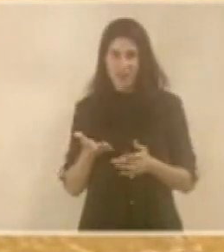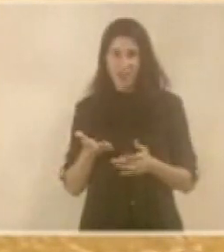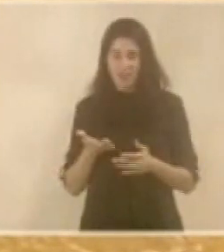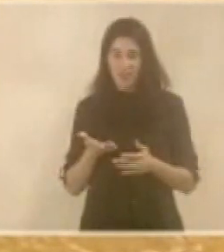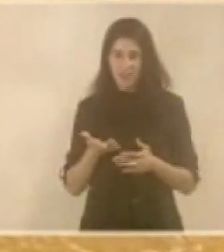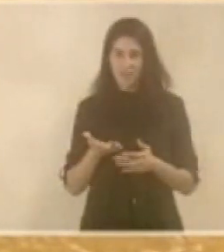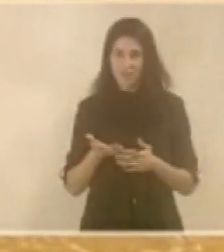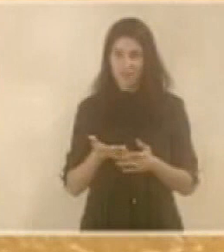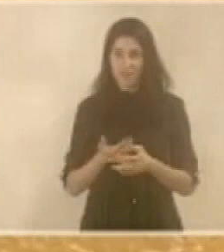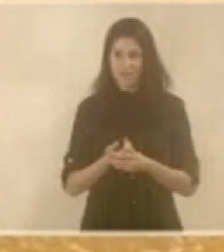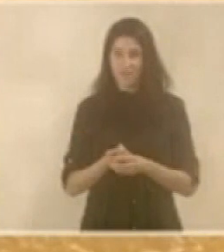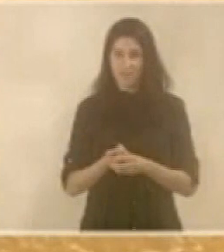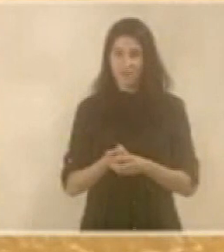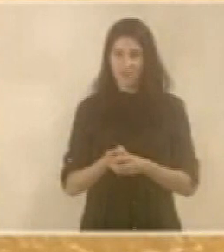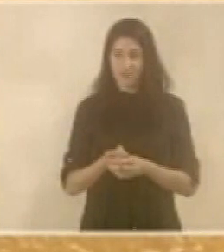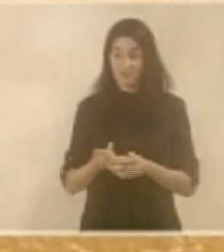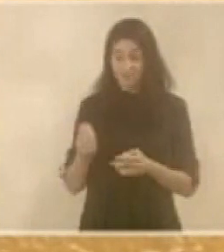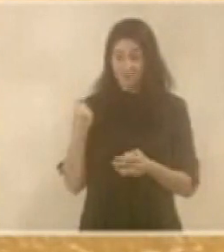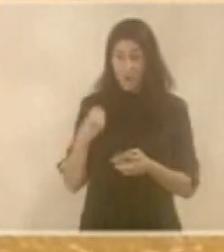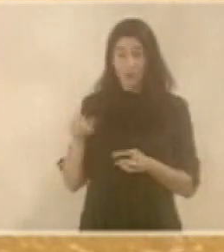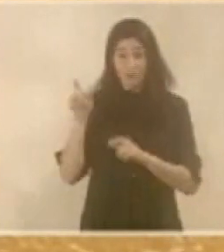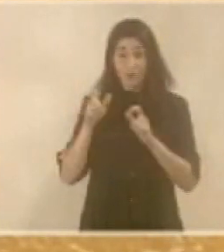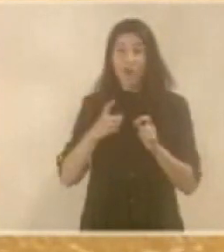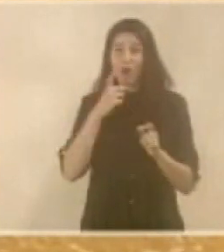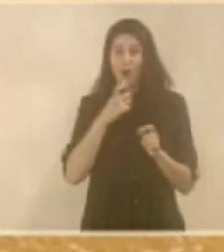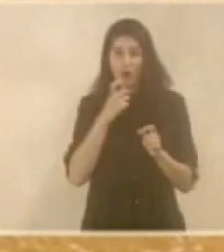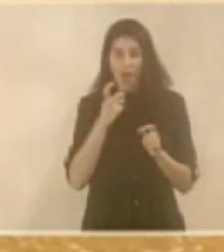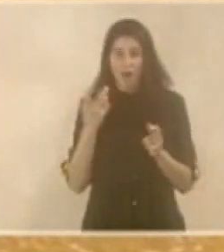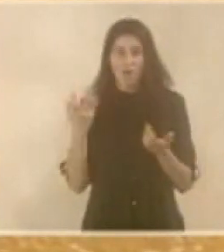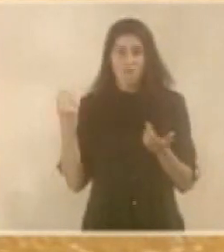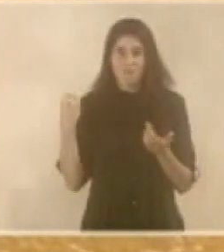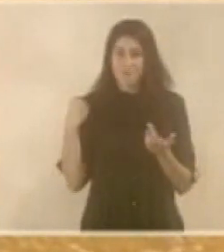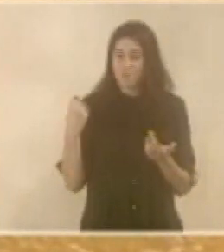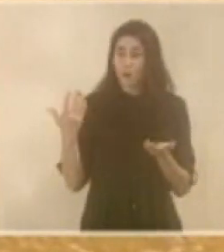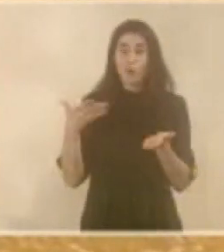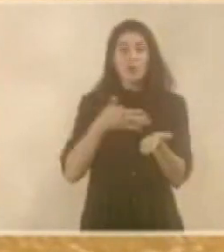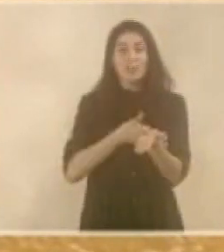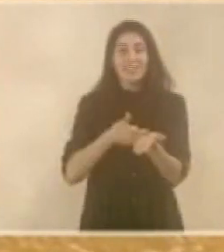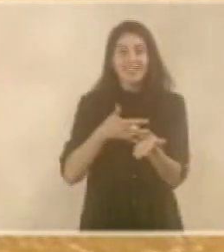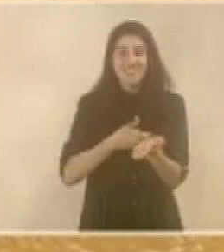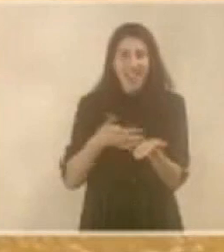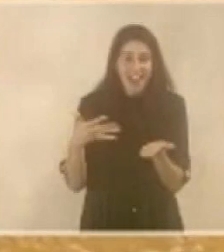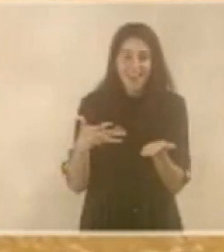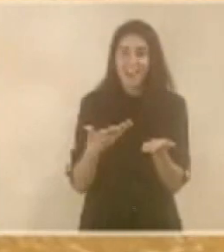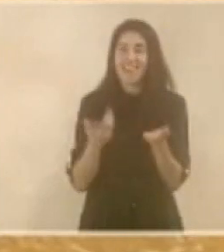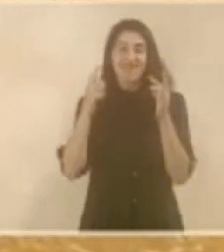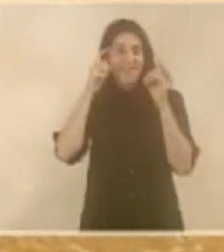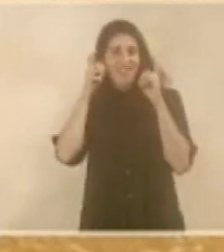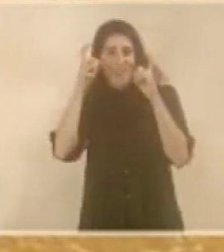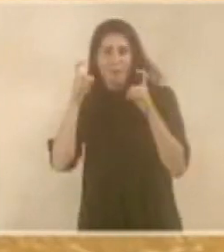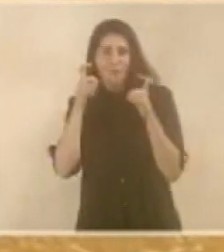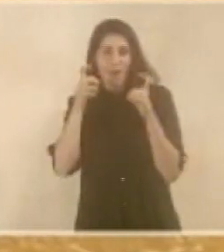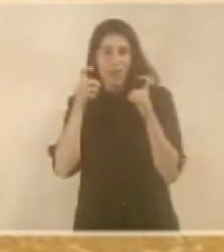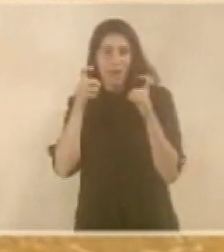acataron. Con su sangre, la empresa rubricaron. Con su esfuerzo, la patria engrandecieron. Fueron grandes